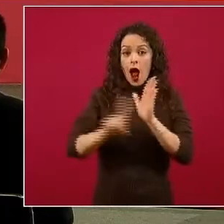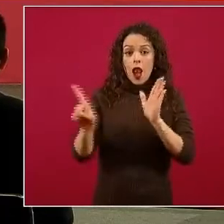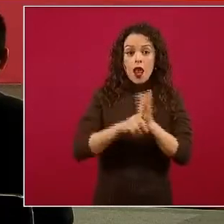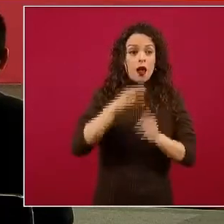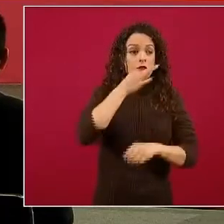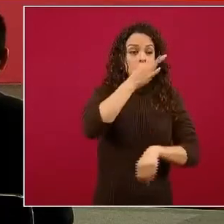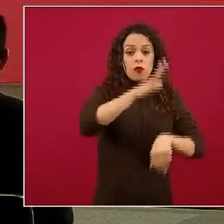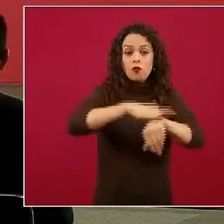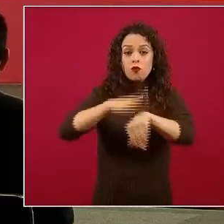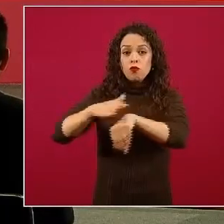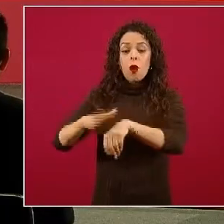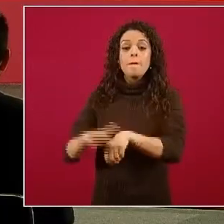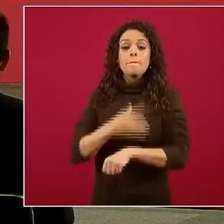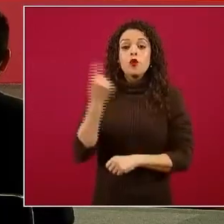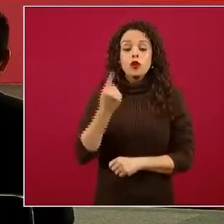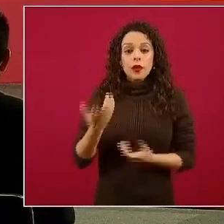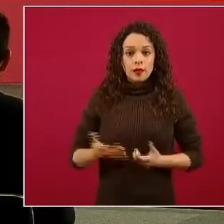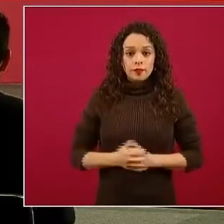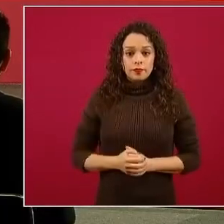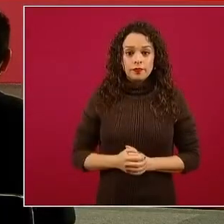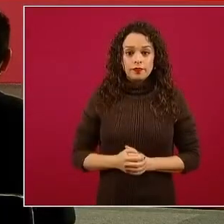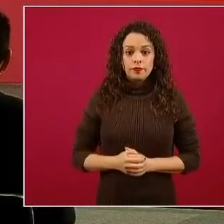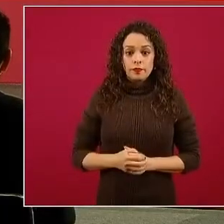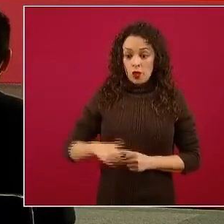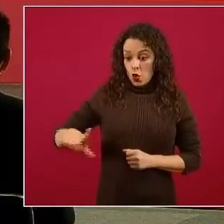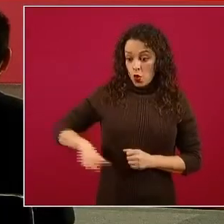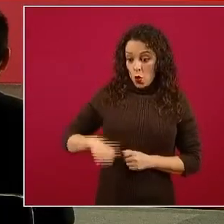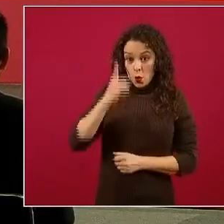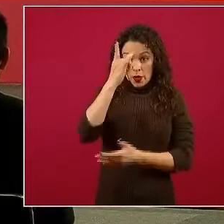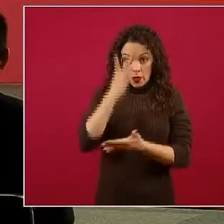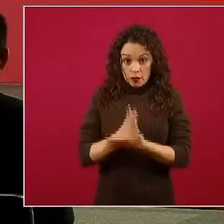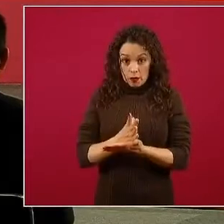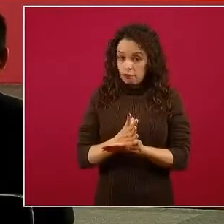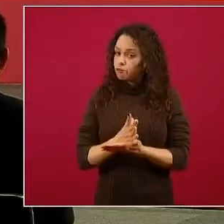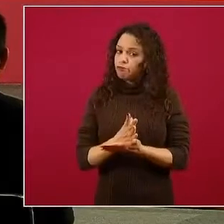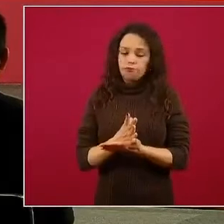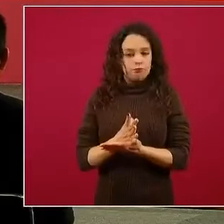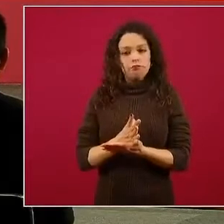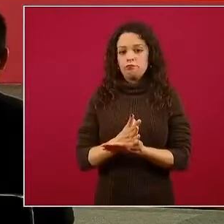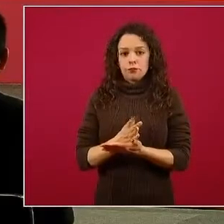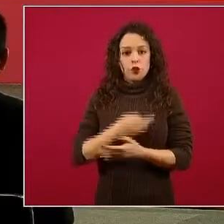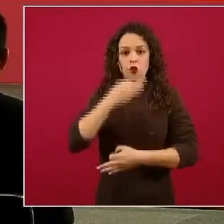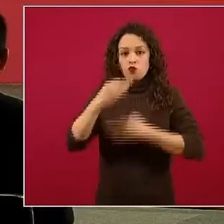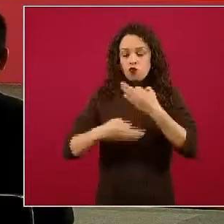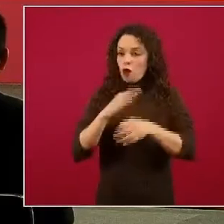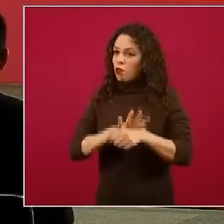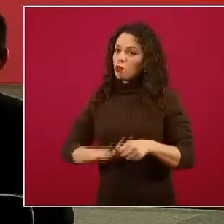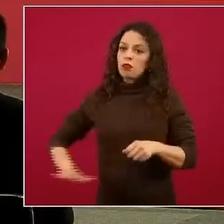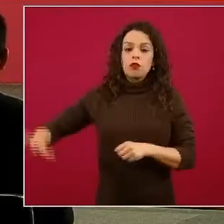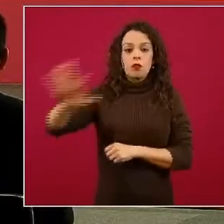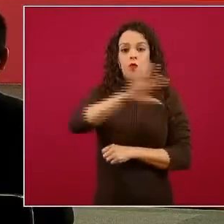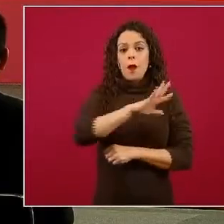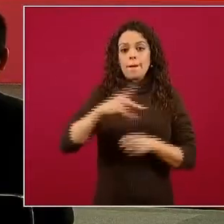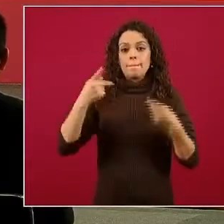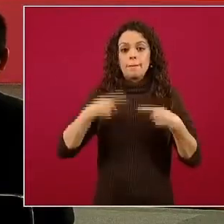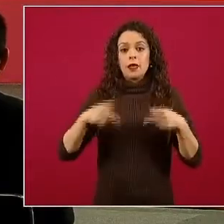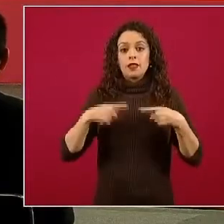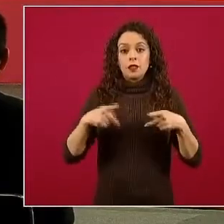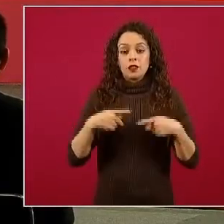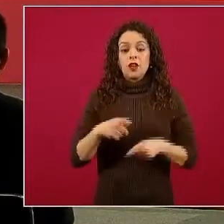requiere tomar, no por parte del gobierno solamente, sino por parte de las ciudadanas y ciudadanos,